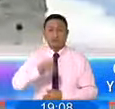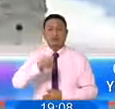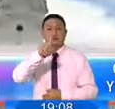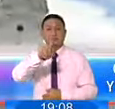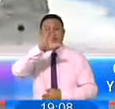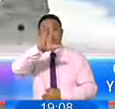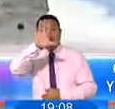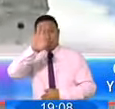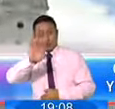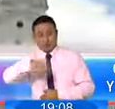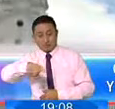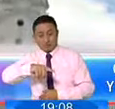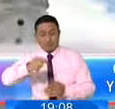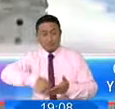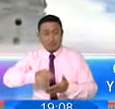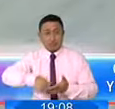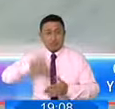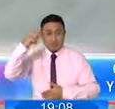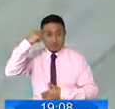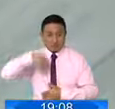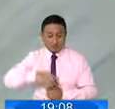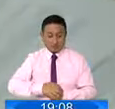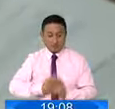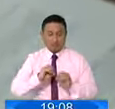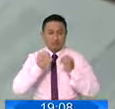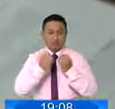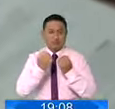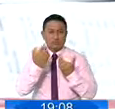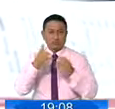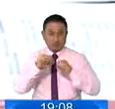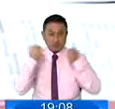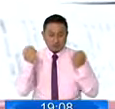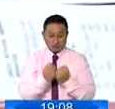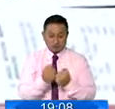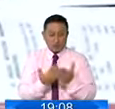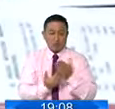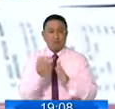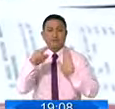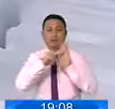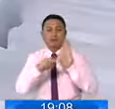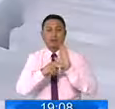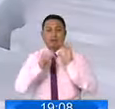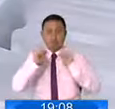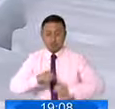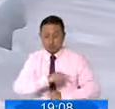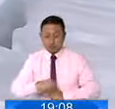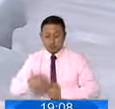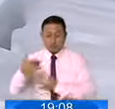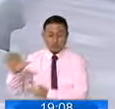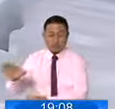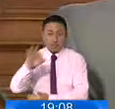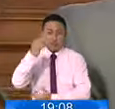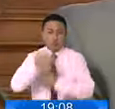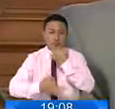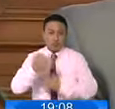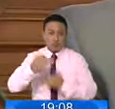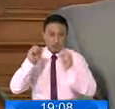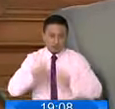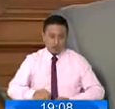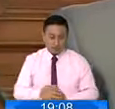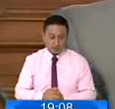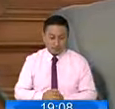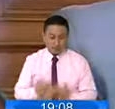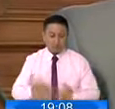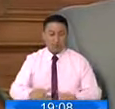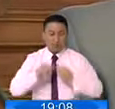Rafael Correa, las organizaciones sociales cuentan con una nueva normativa que servirá para otorgarles su personería jurídica mediante el